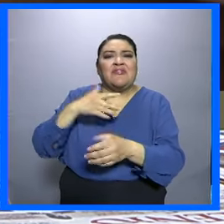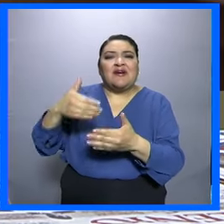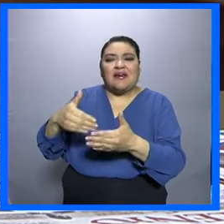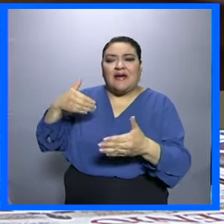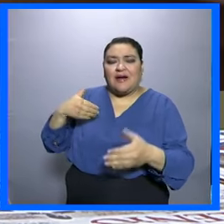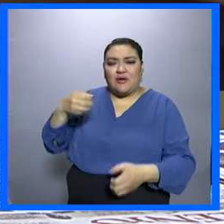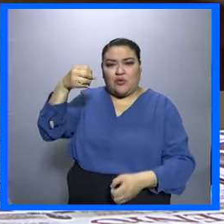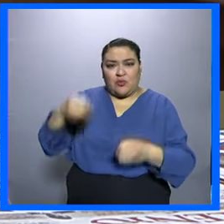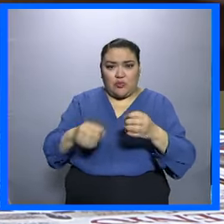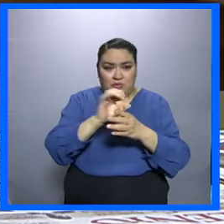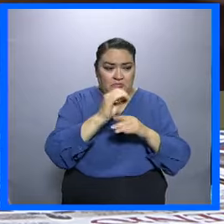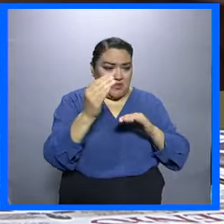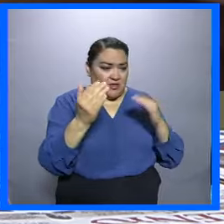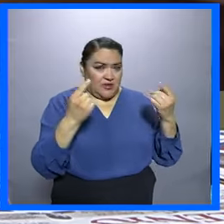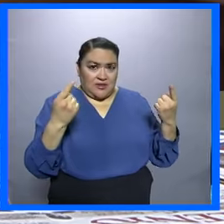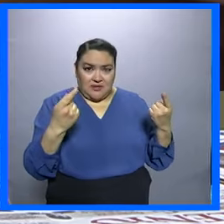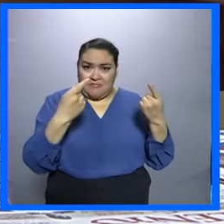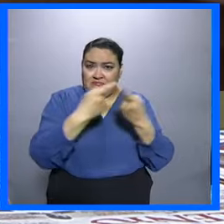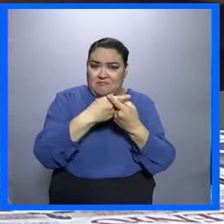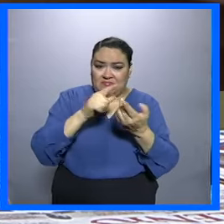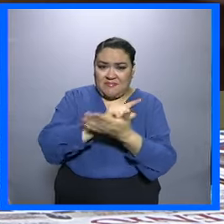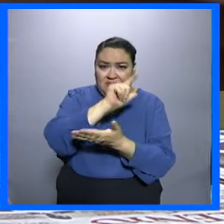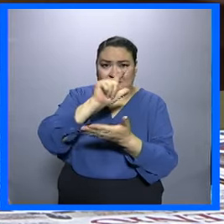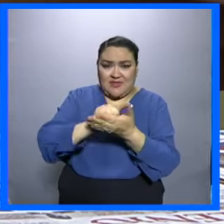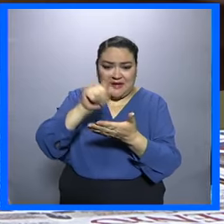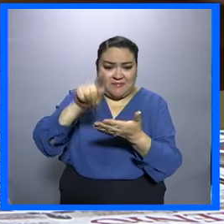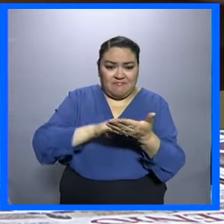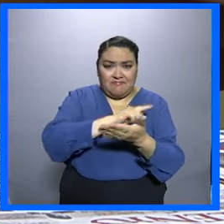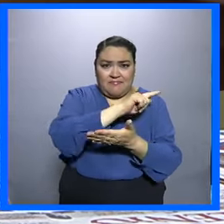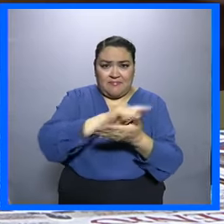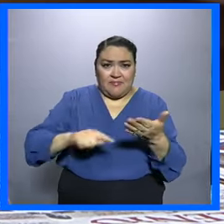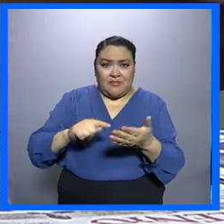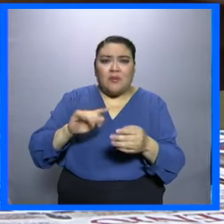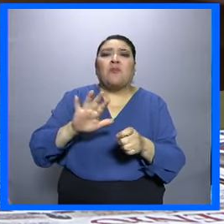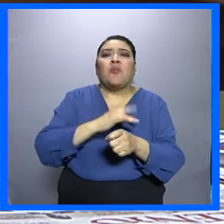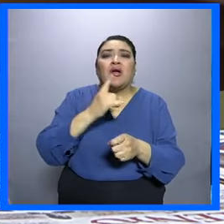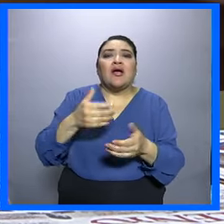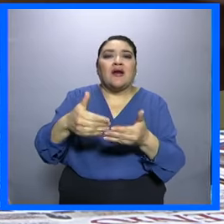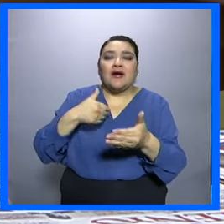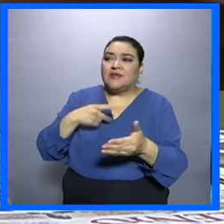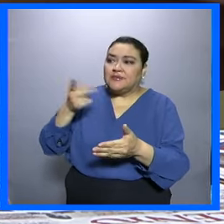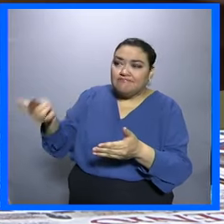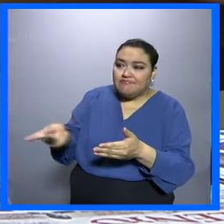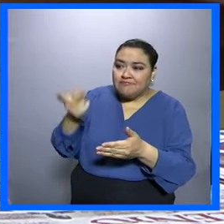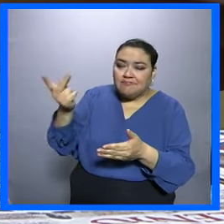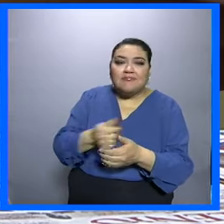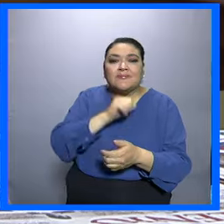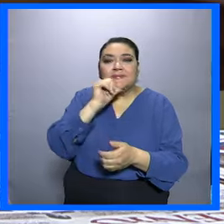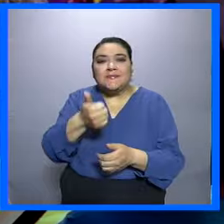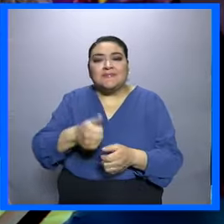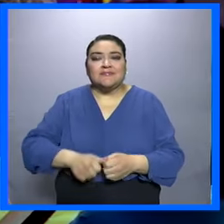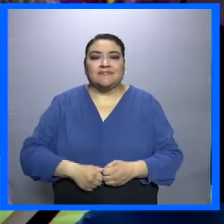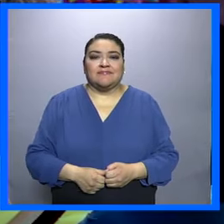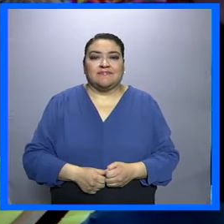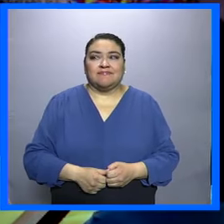de un asunto relacionado con la invalidez de normas en las que no se tomó en cuenta su opinión.